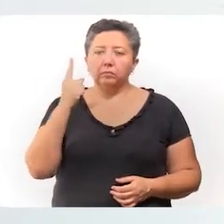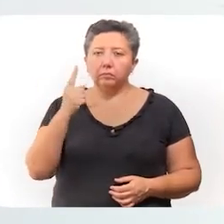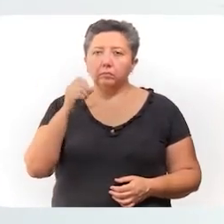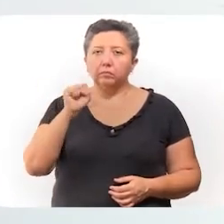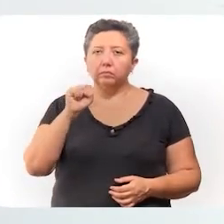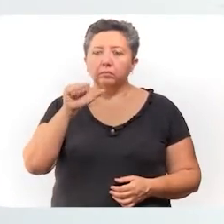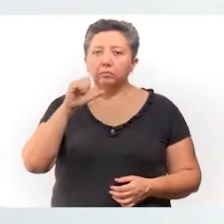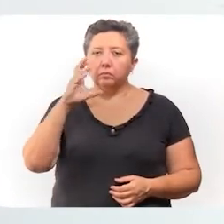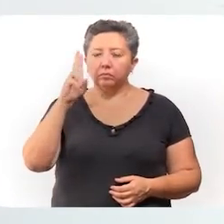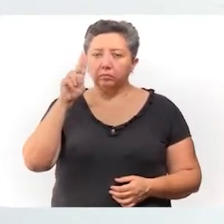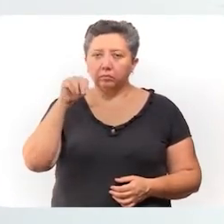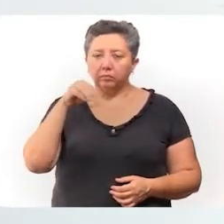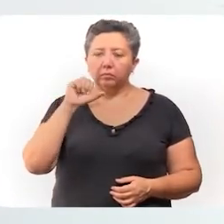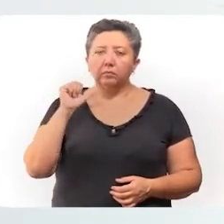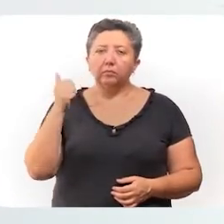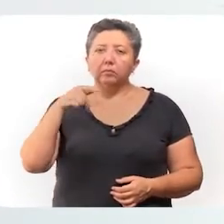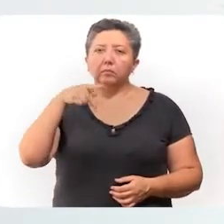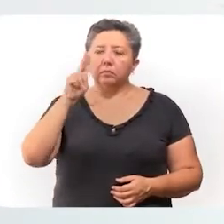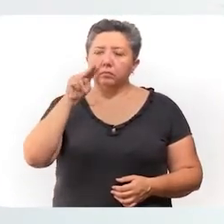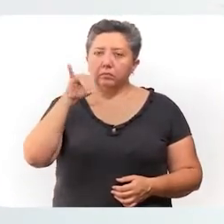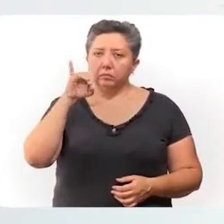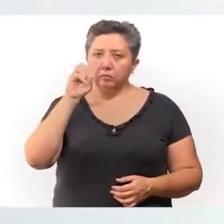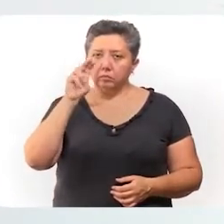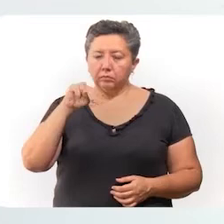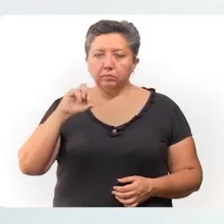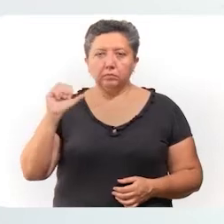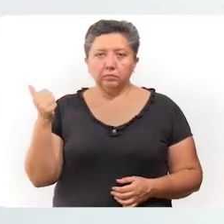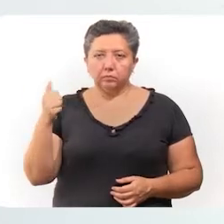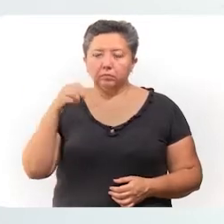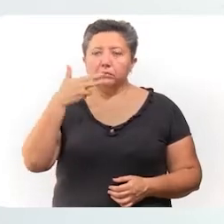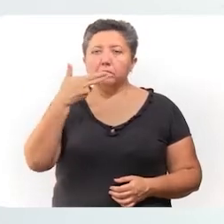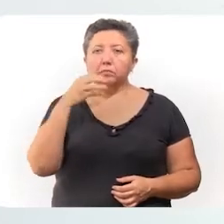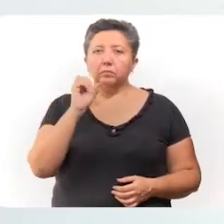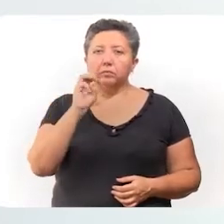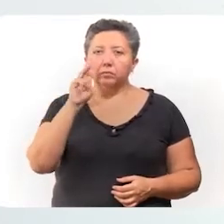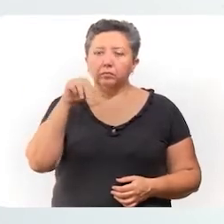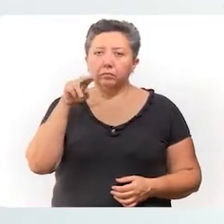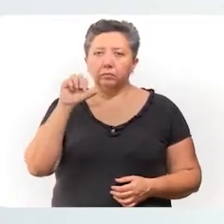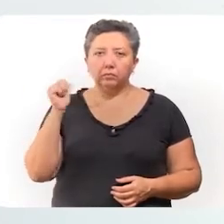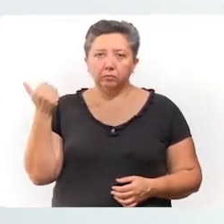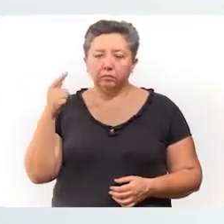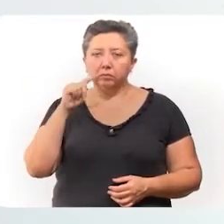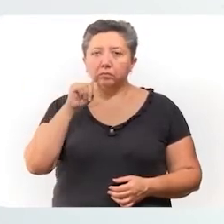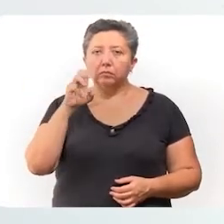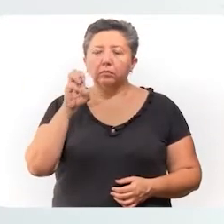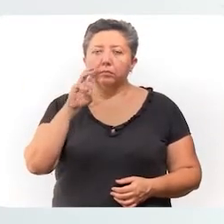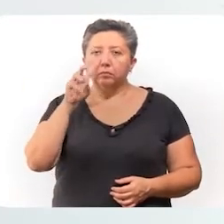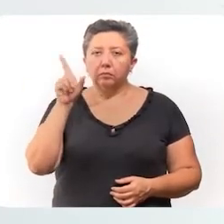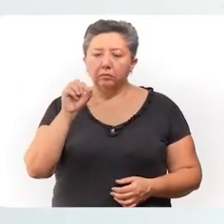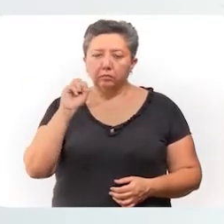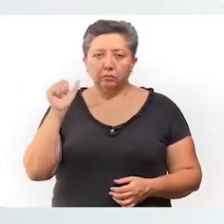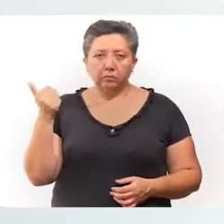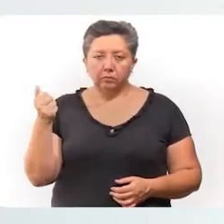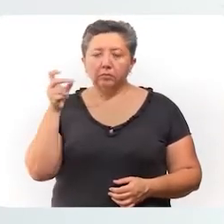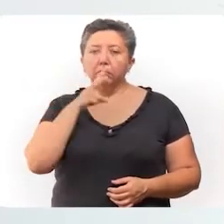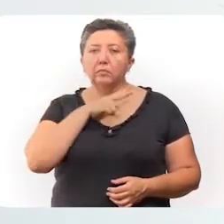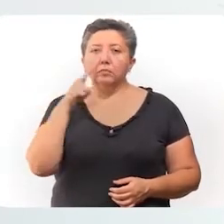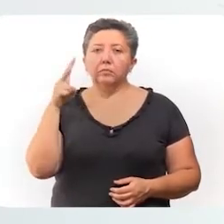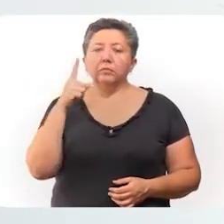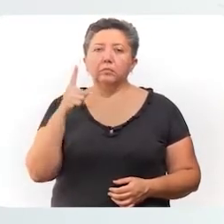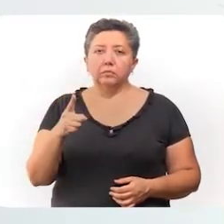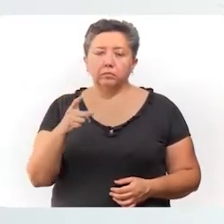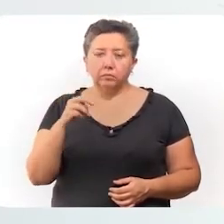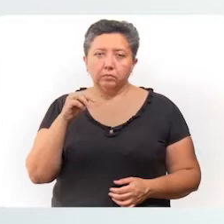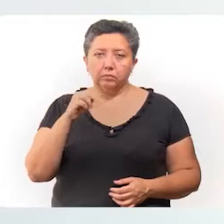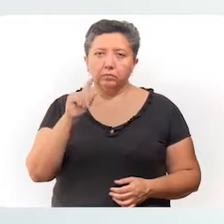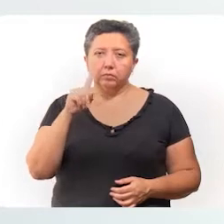en Zacalum, 1 en Canacín, 1 en Jomún, 1 en Temozón, 1 en Chemash, 1 en Valladolid y